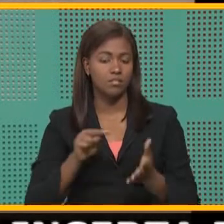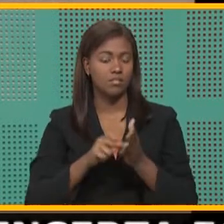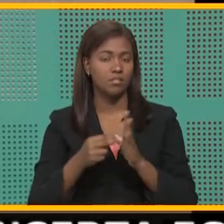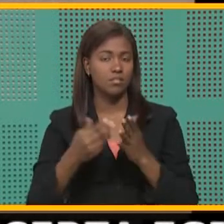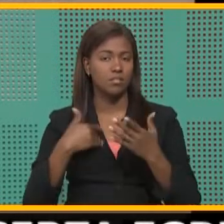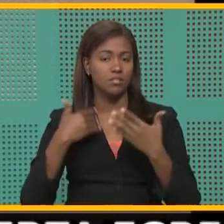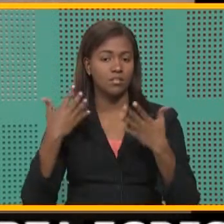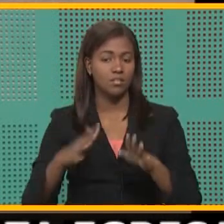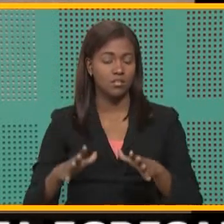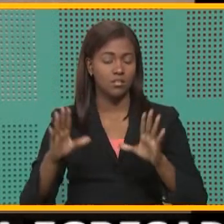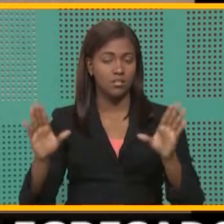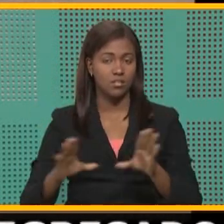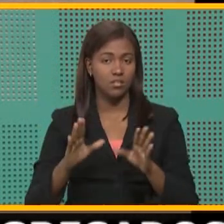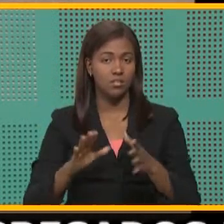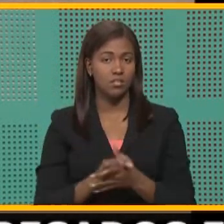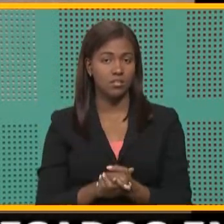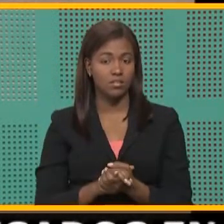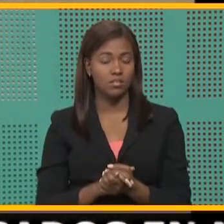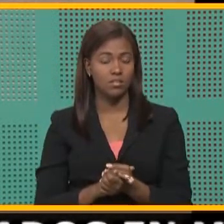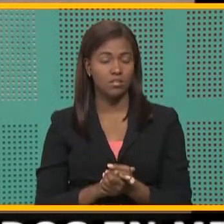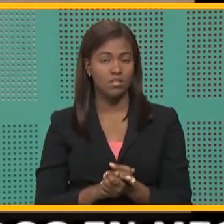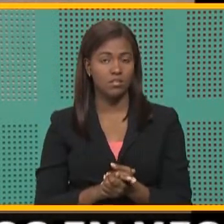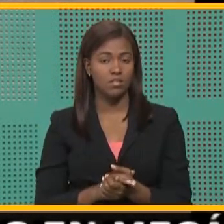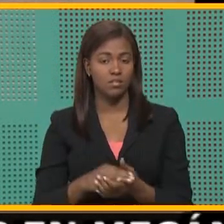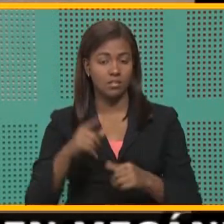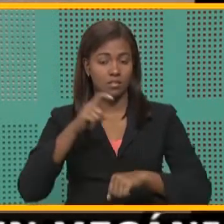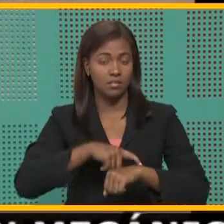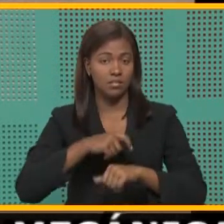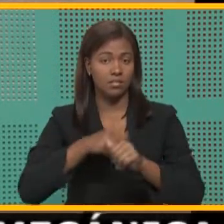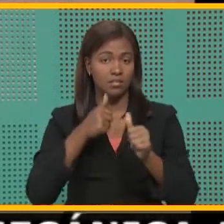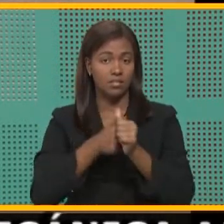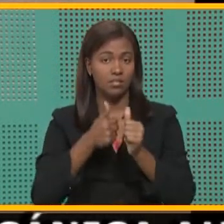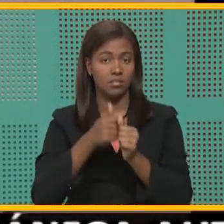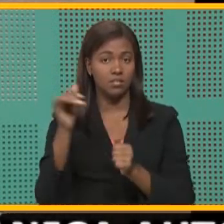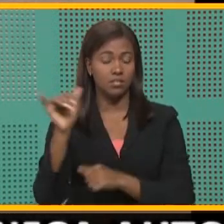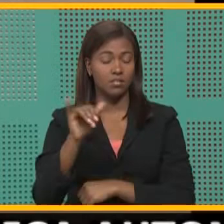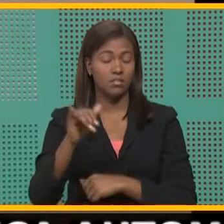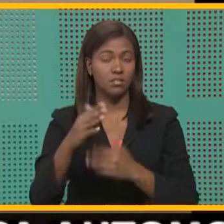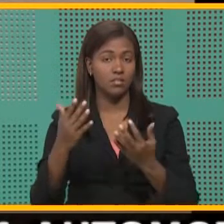se puso prácticamente al mismo nivel